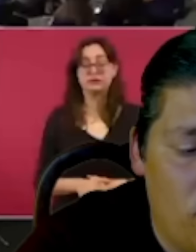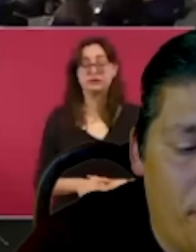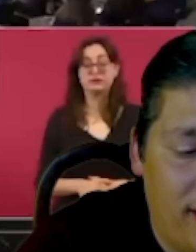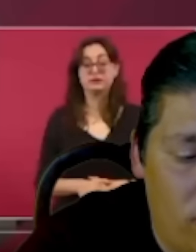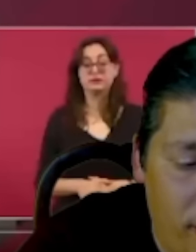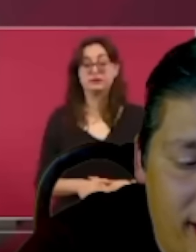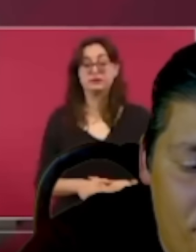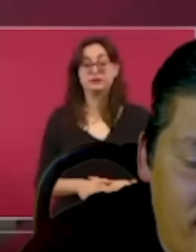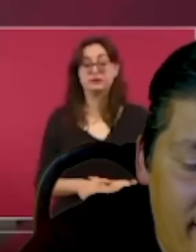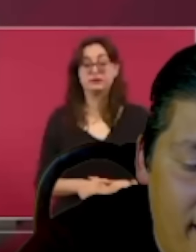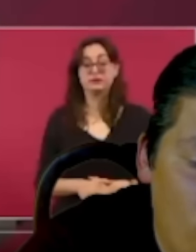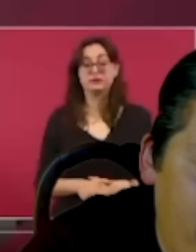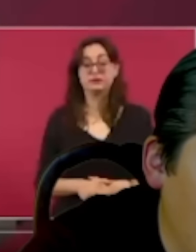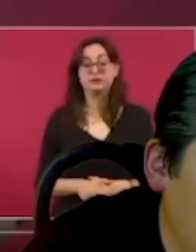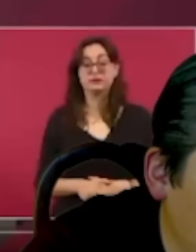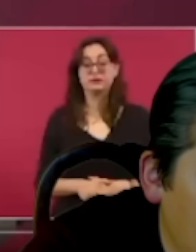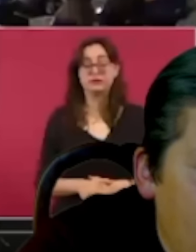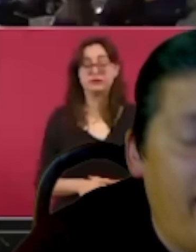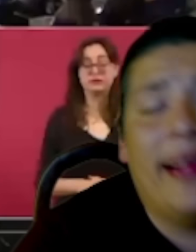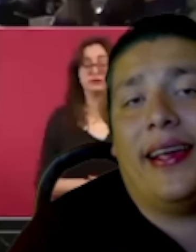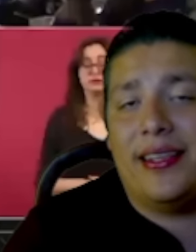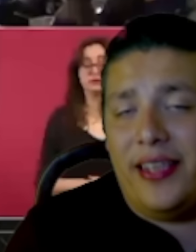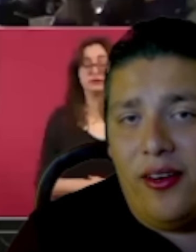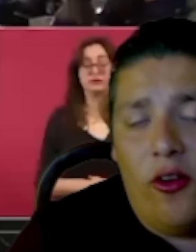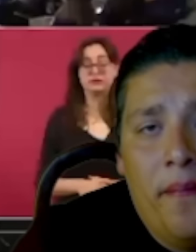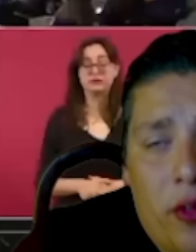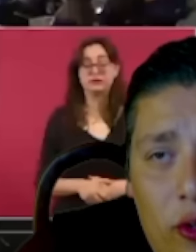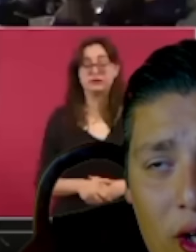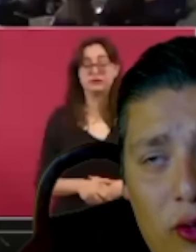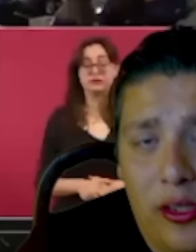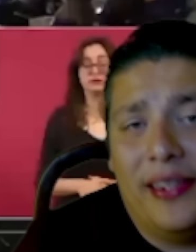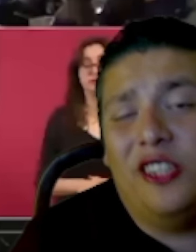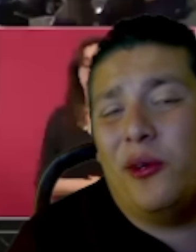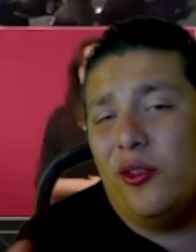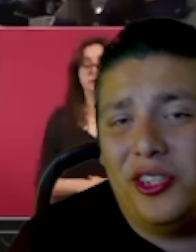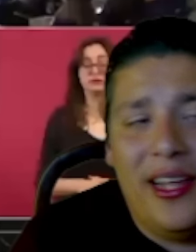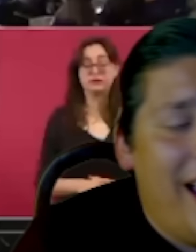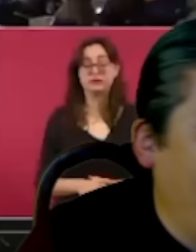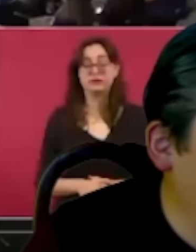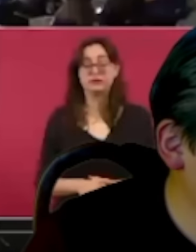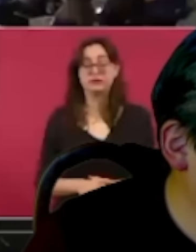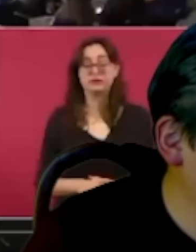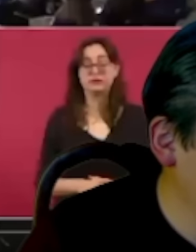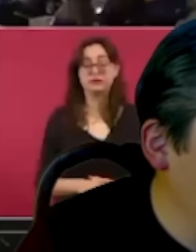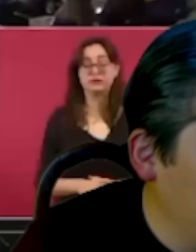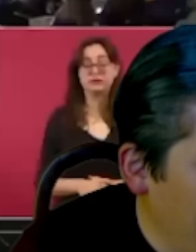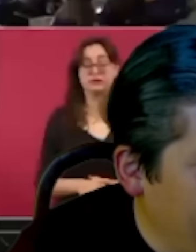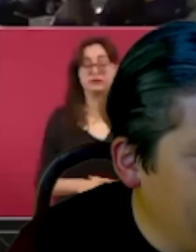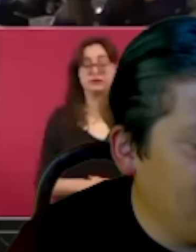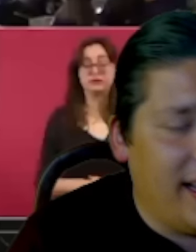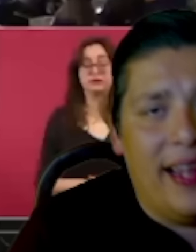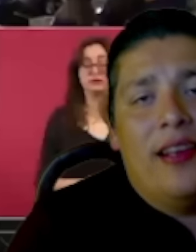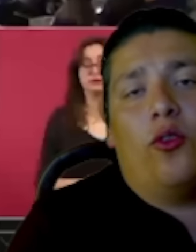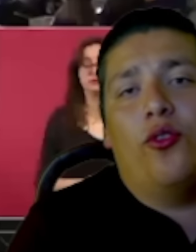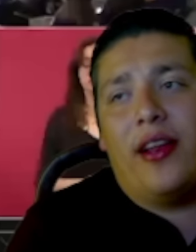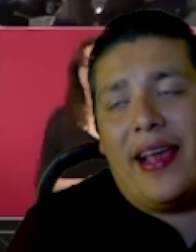del mismo Partido Verde, porque allá no hay coalición, hay que decirlo con todas sus letras, pero sí hay diferentes